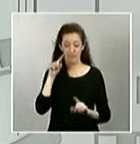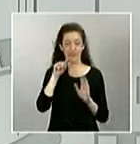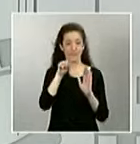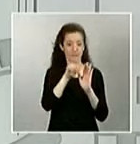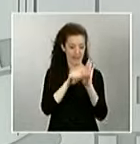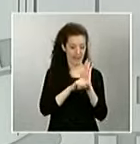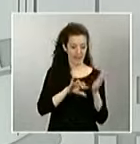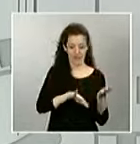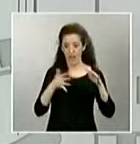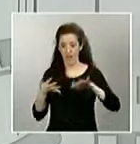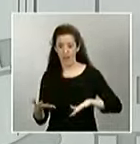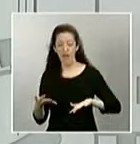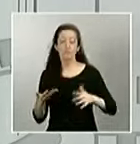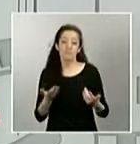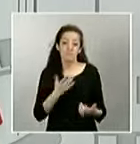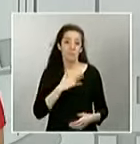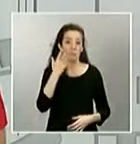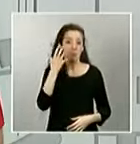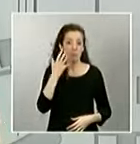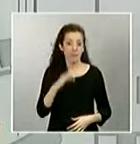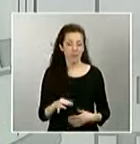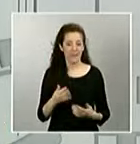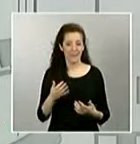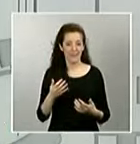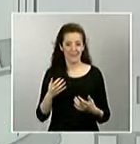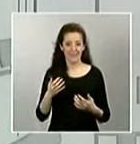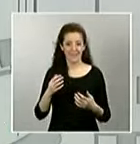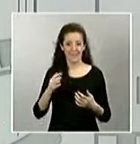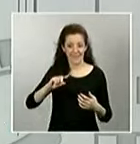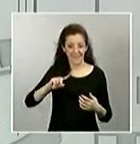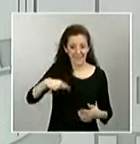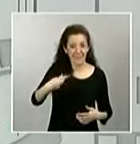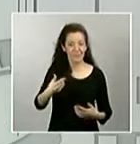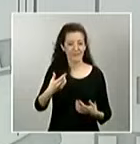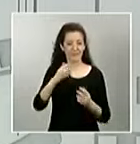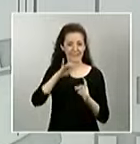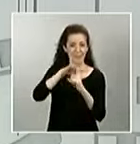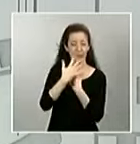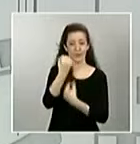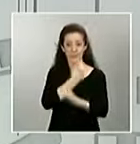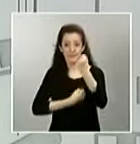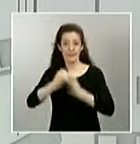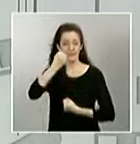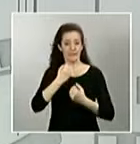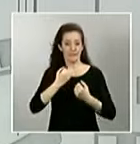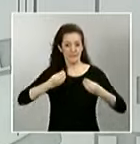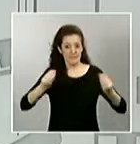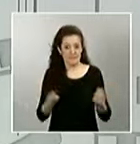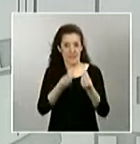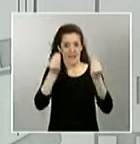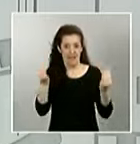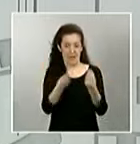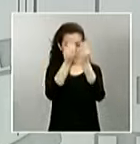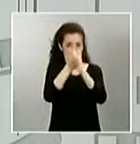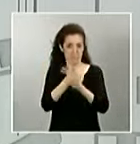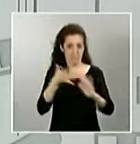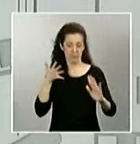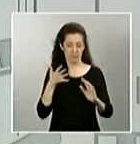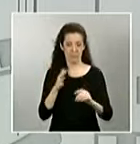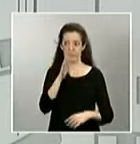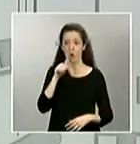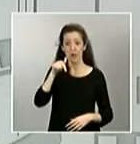rápida en esta ocasión, la reconstrucción rápida de esta crisis que ya es social y que es económica. Y, sin